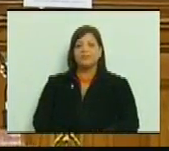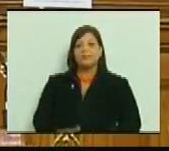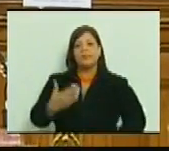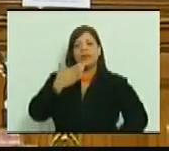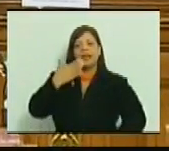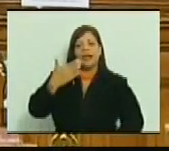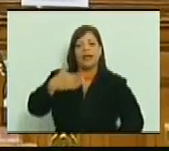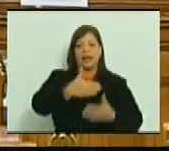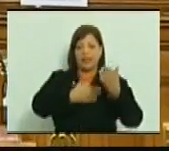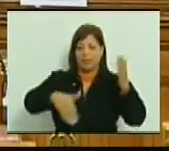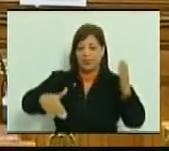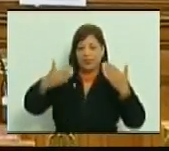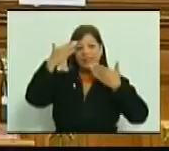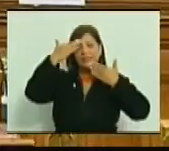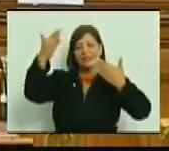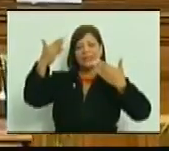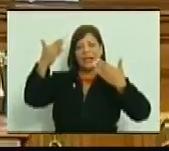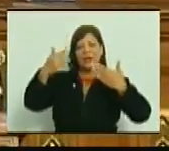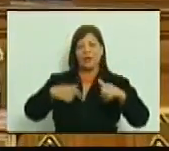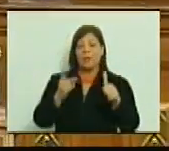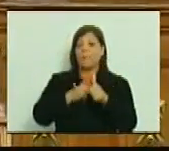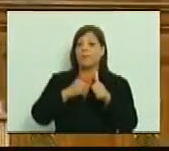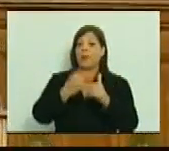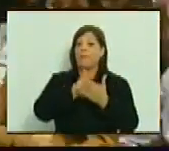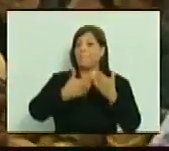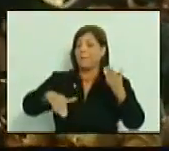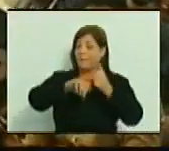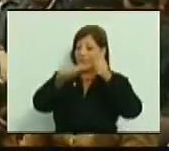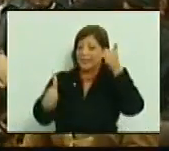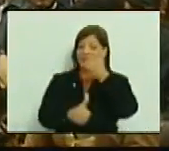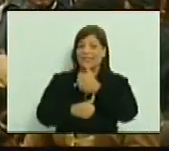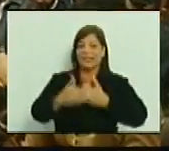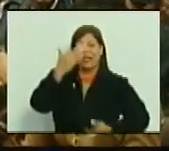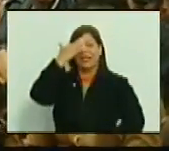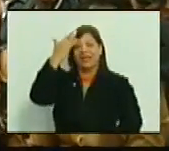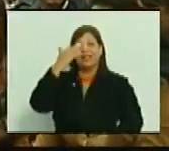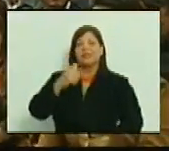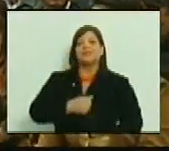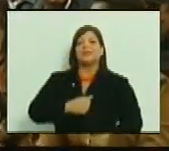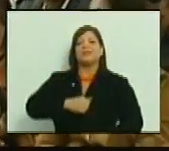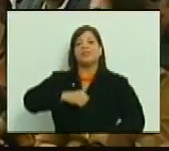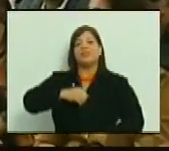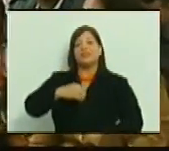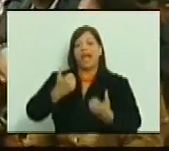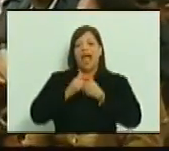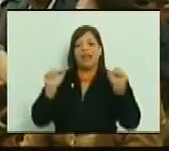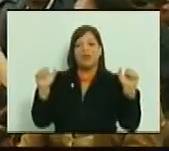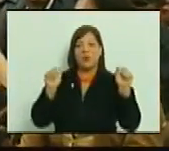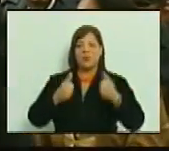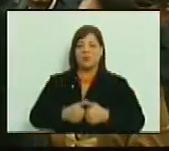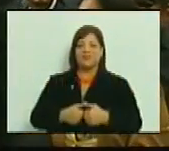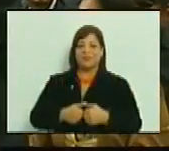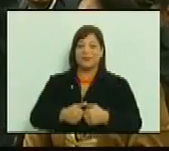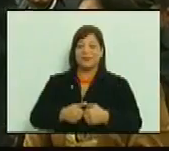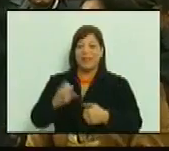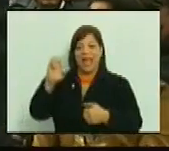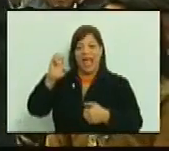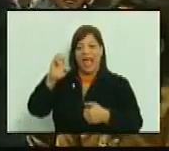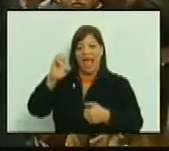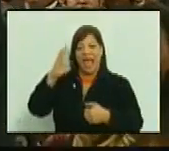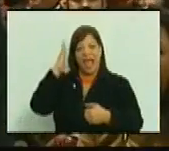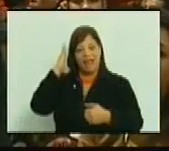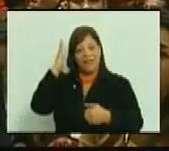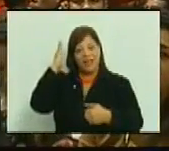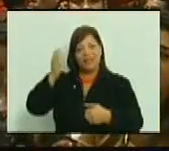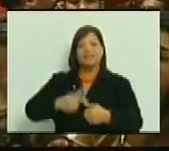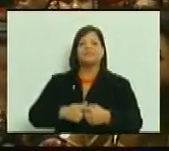Gracias, presidenta. Un saludo, primer vicepresidente Aristóteles Turi, Elvis Amoroso, vicepresidente del área